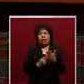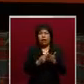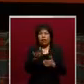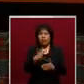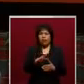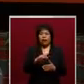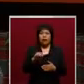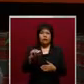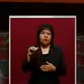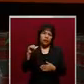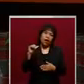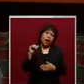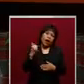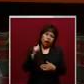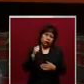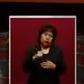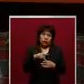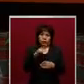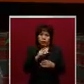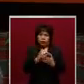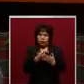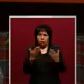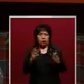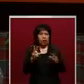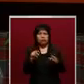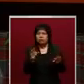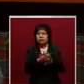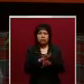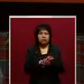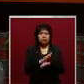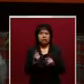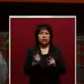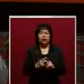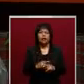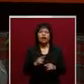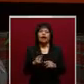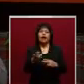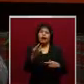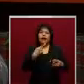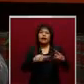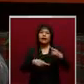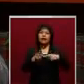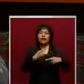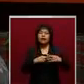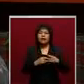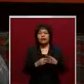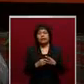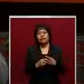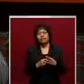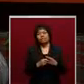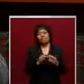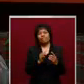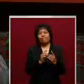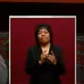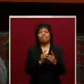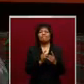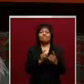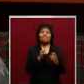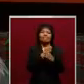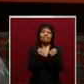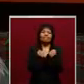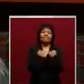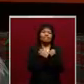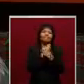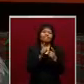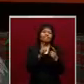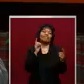de agosto. Pero lo que sí no cambia es que regresamos en modalidad de educación a